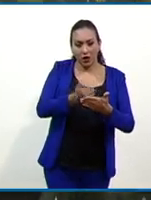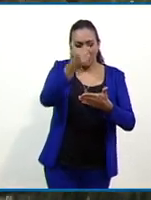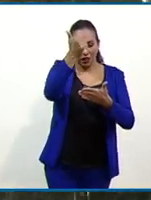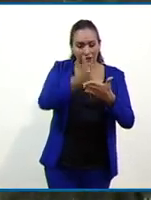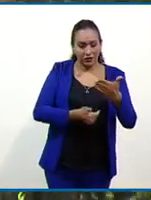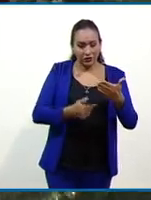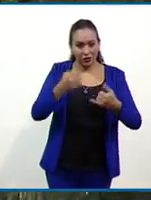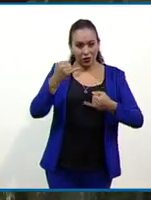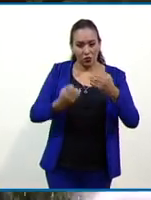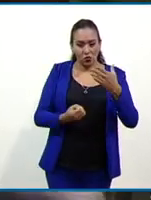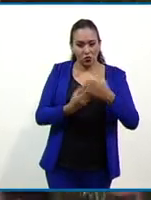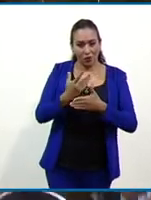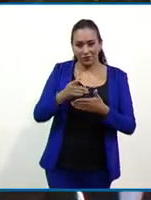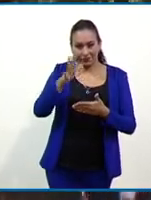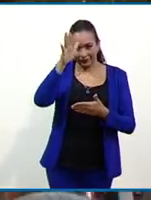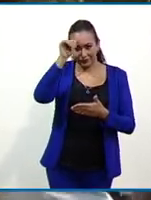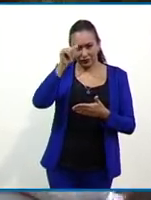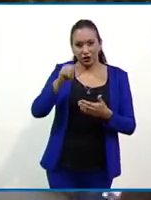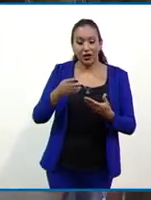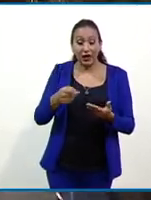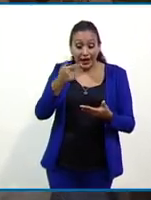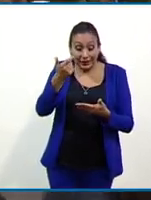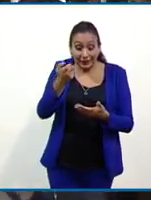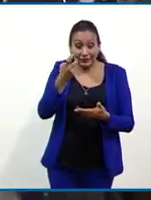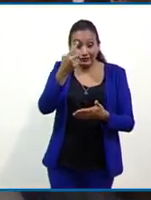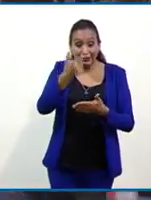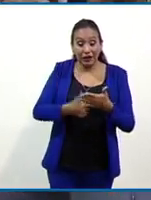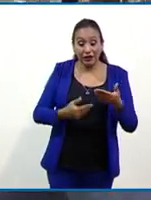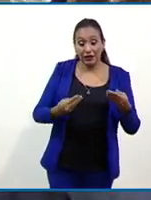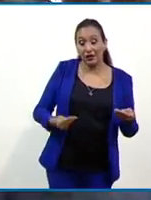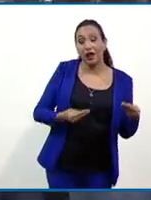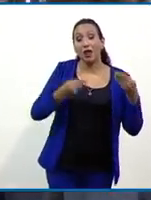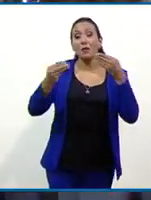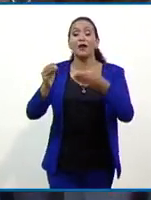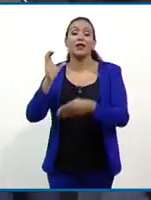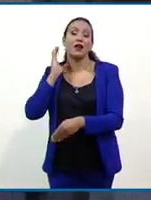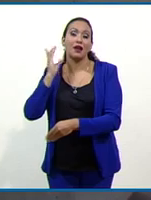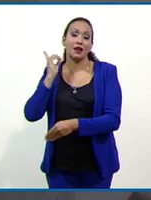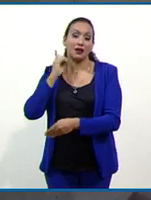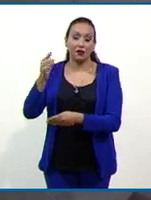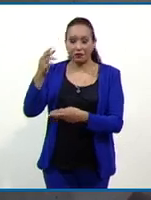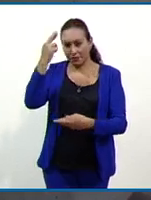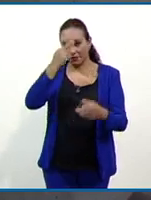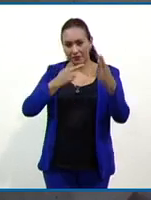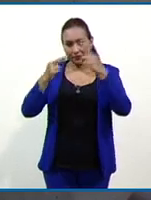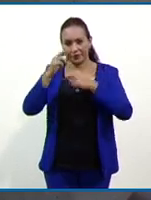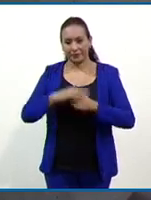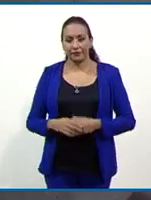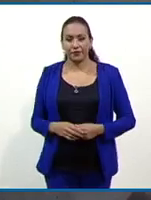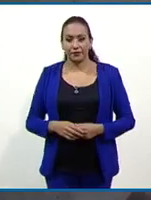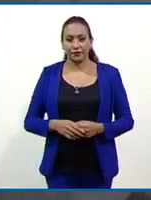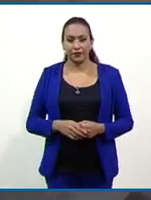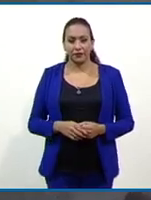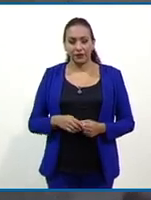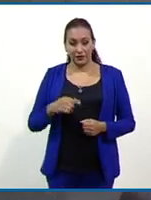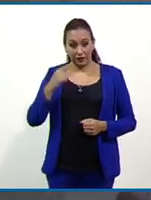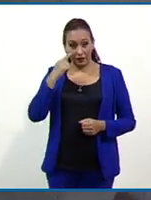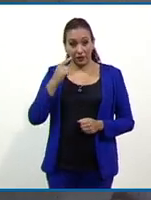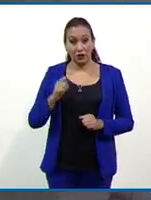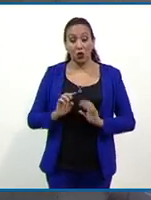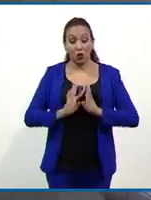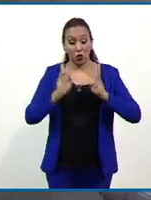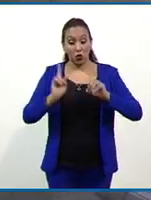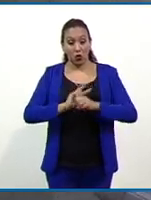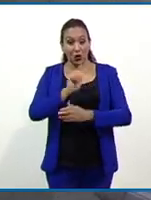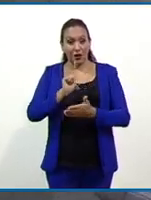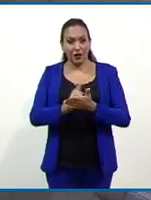suspensiones contra la reforma judicial, con el proceso de elección por voto popular. El Consejo formó a los juzgadores,